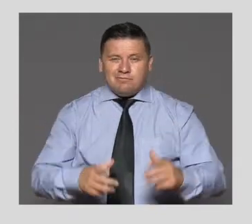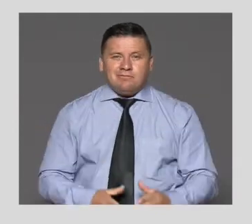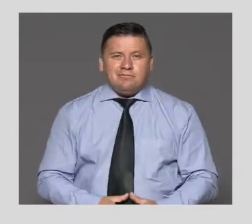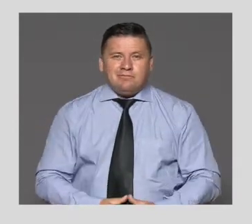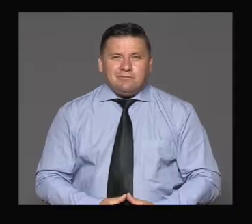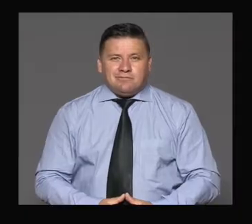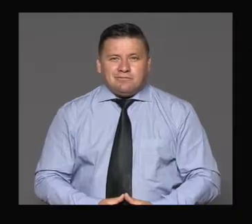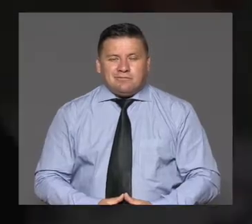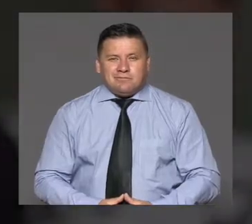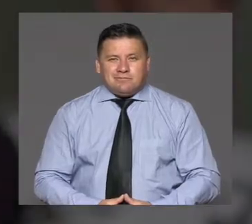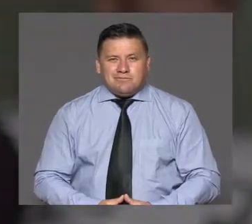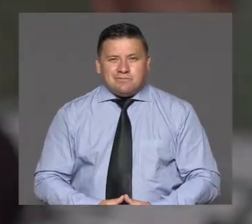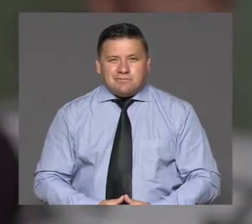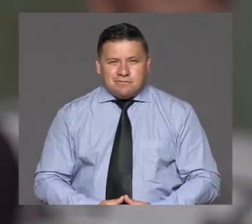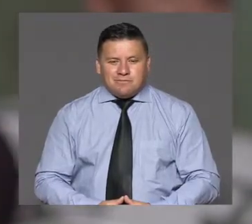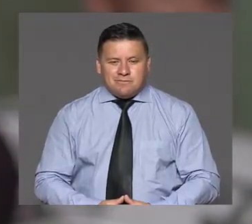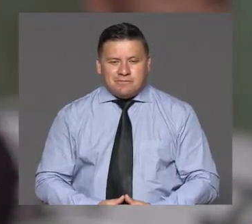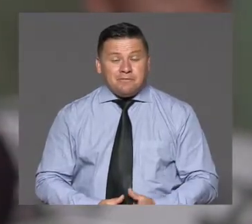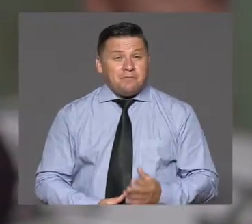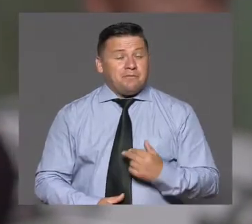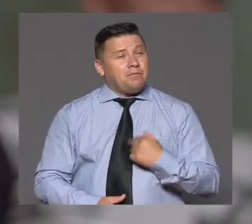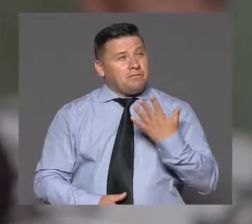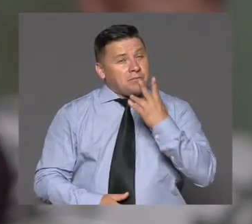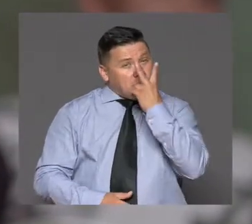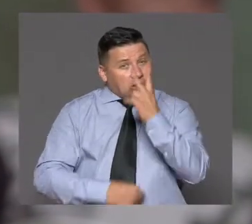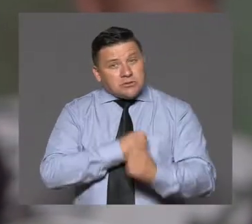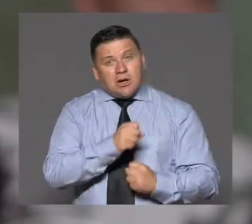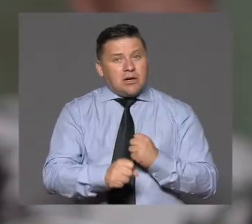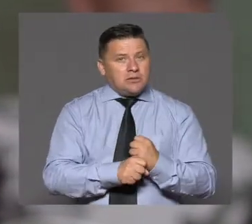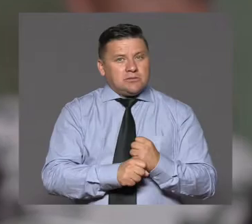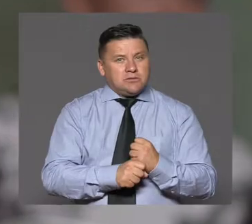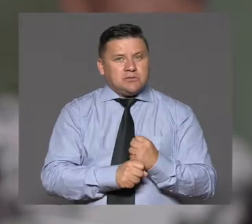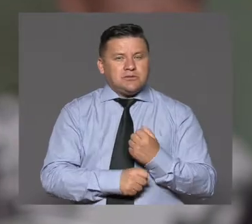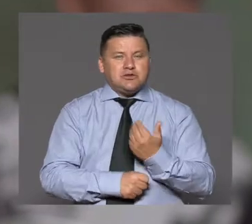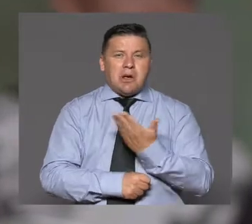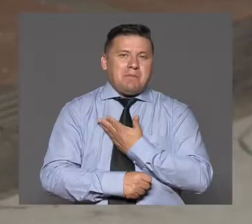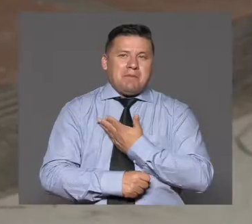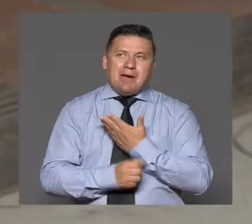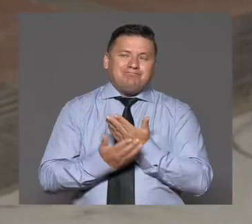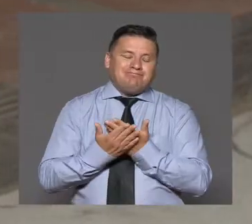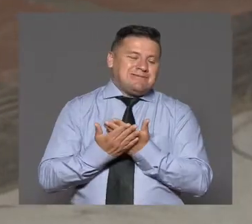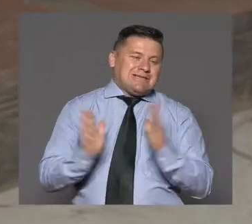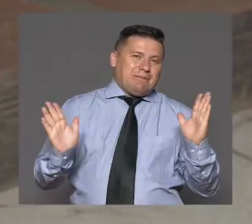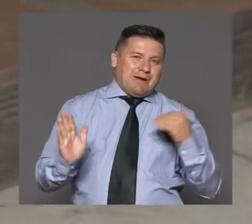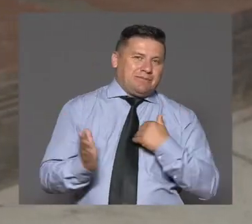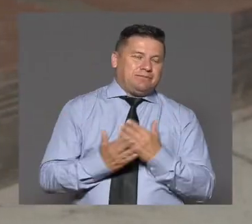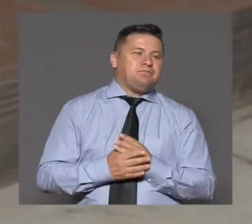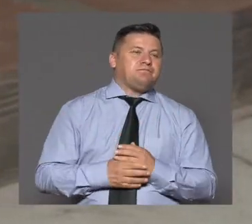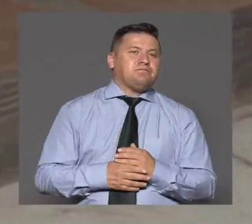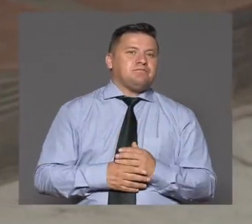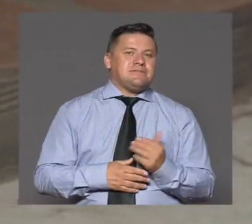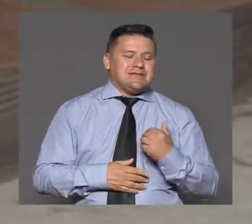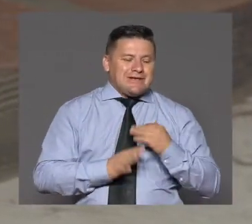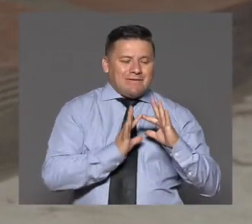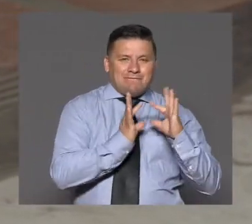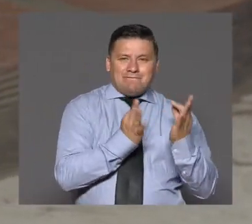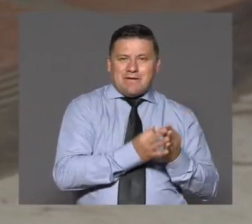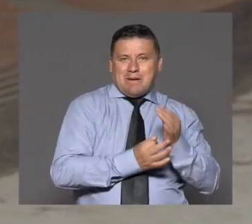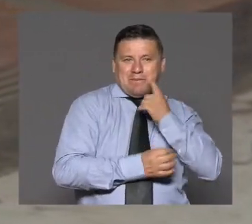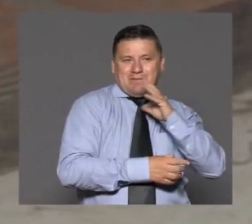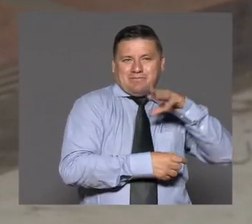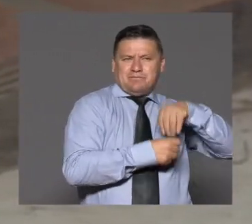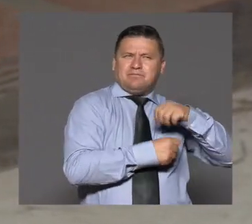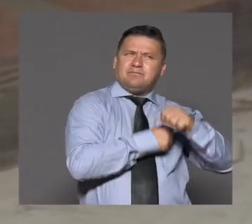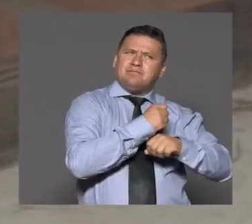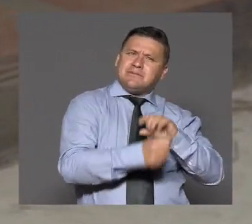pública. A la edad de los 2 años me separé de mi mamá. Desde entonces me crié con la familia de mi papá hasta